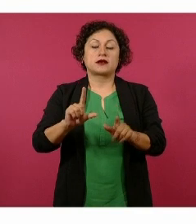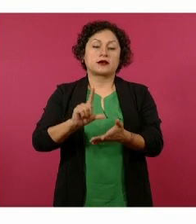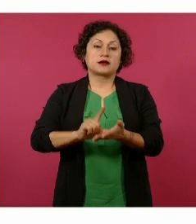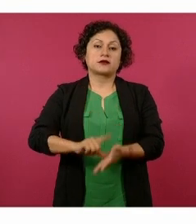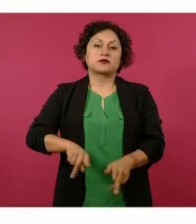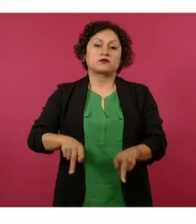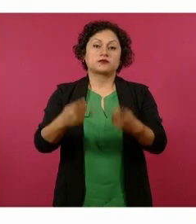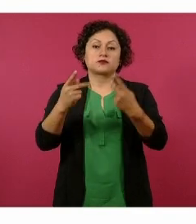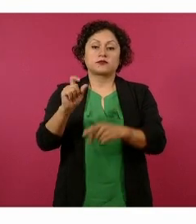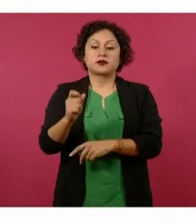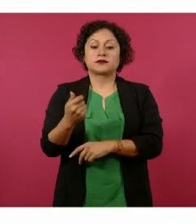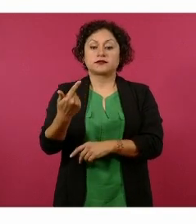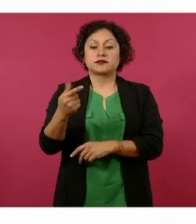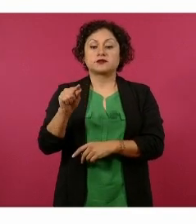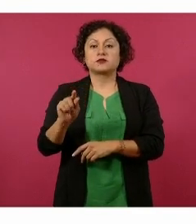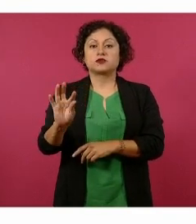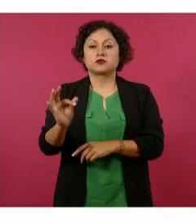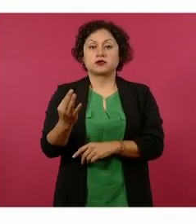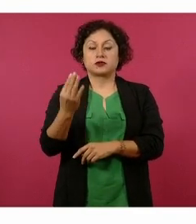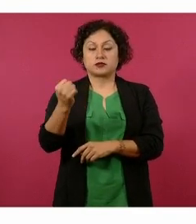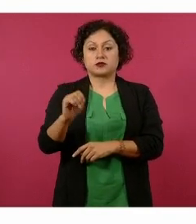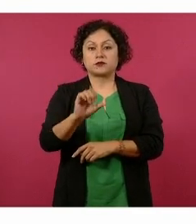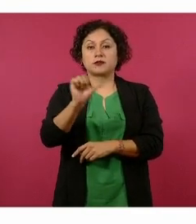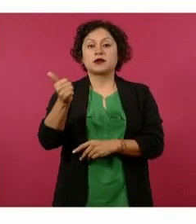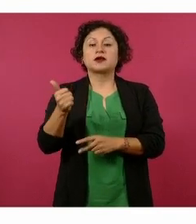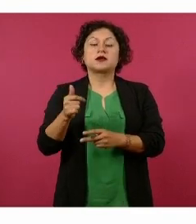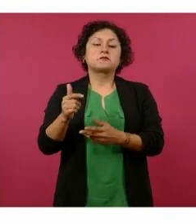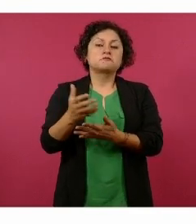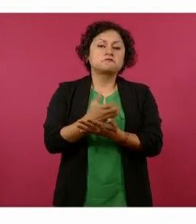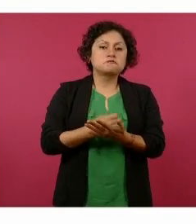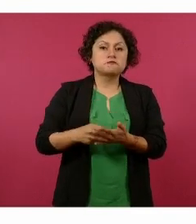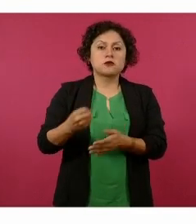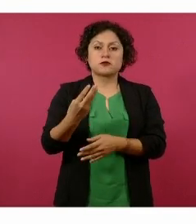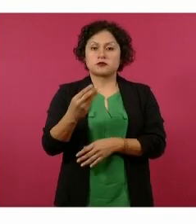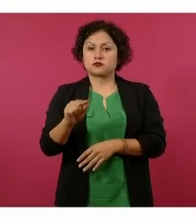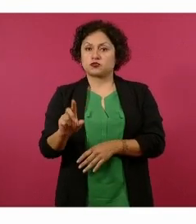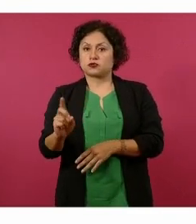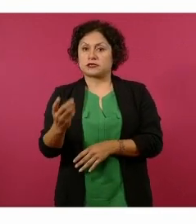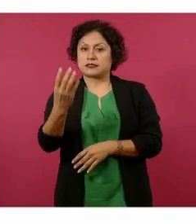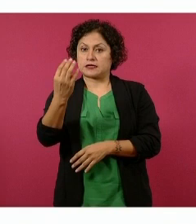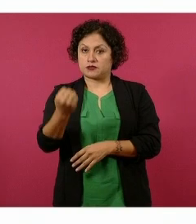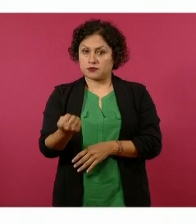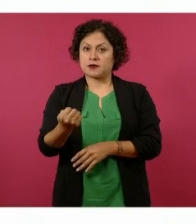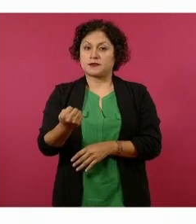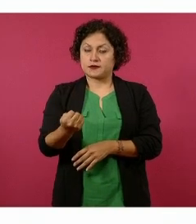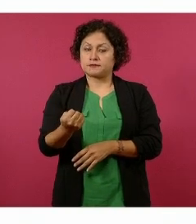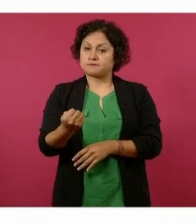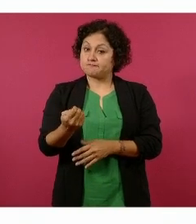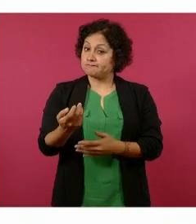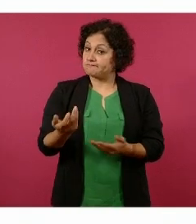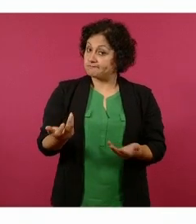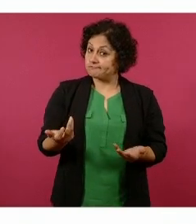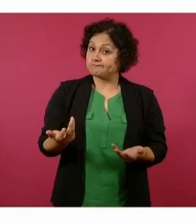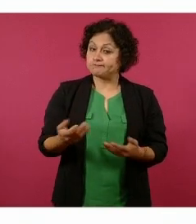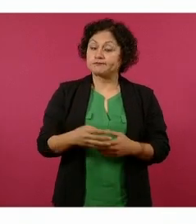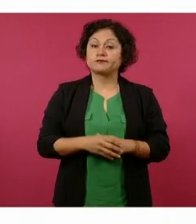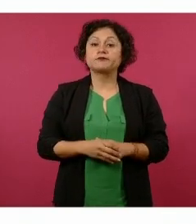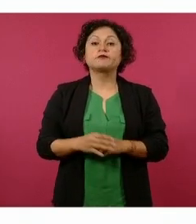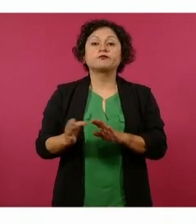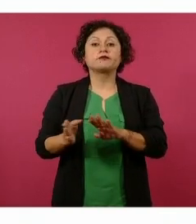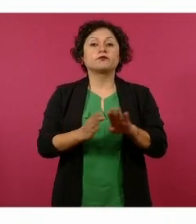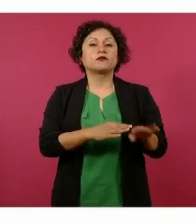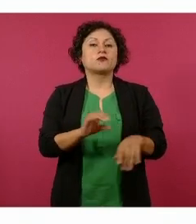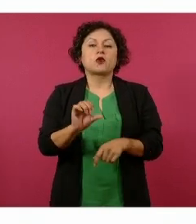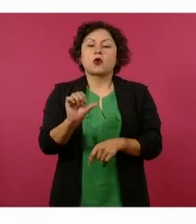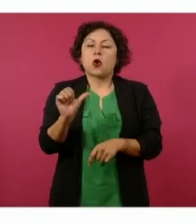$27.49 el litro, en promedio 3.32 pesos de indicador de ganancia, algo bastante considerable, y tenemos